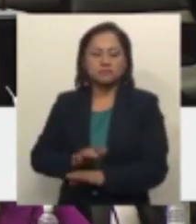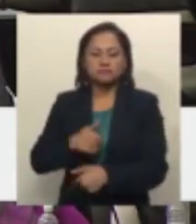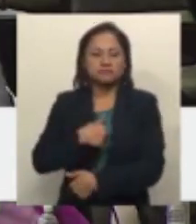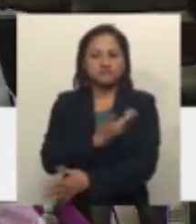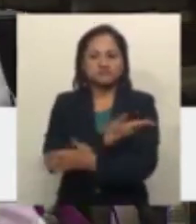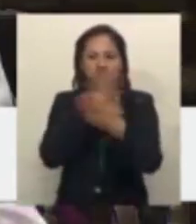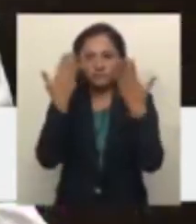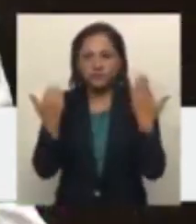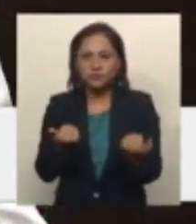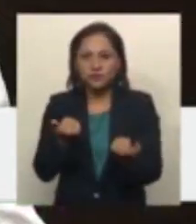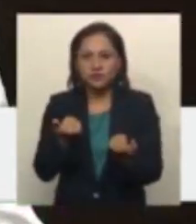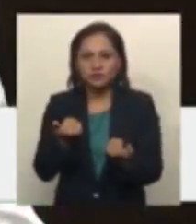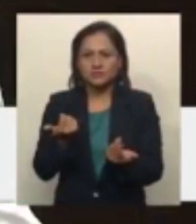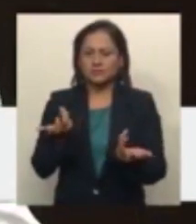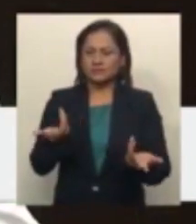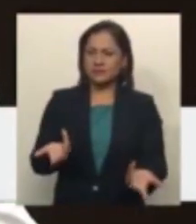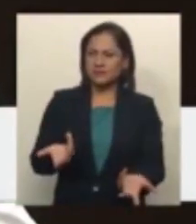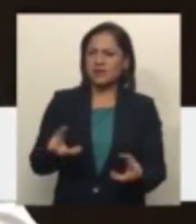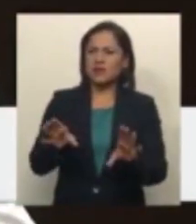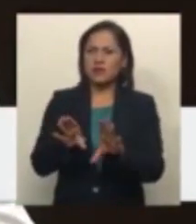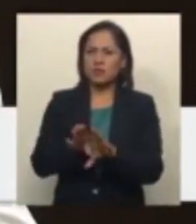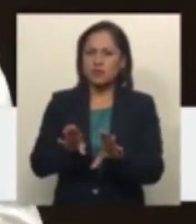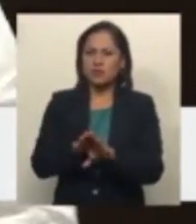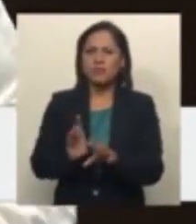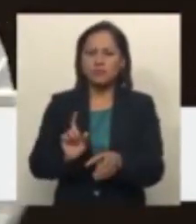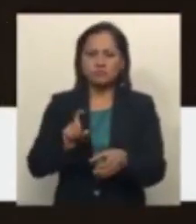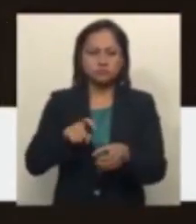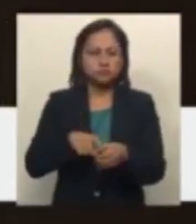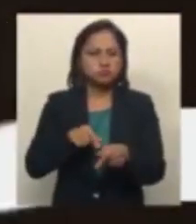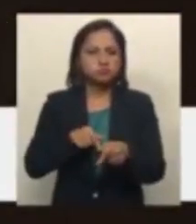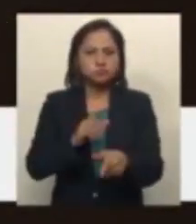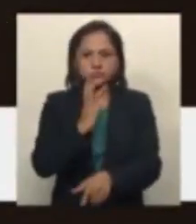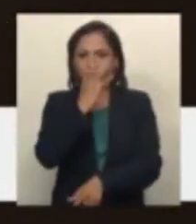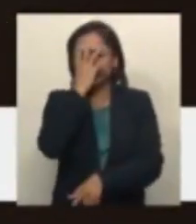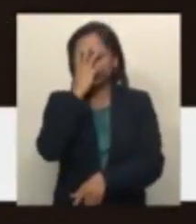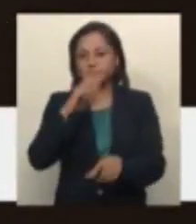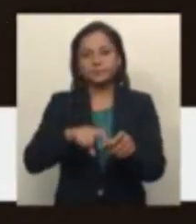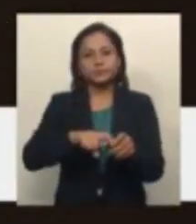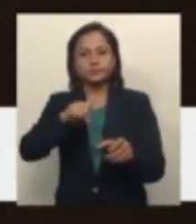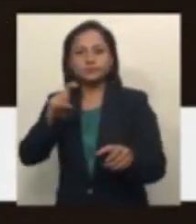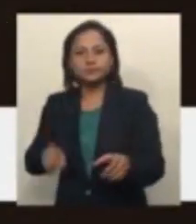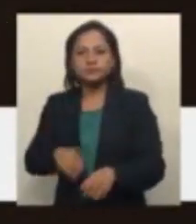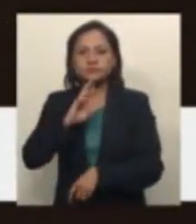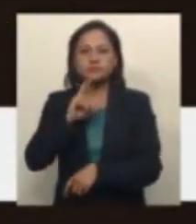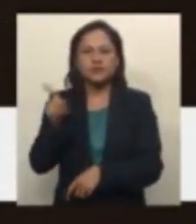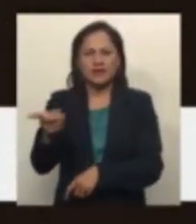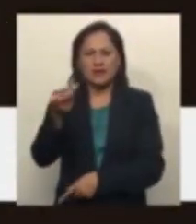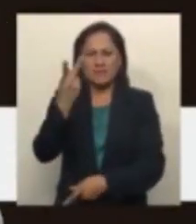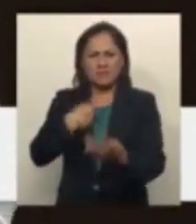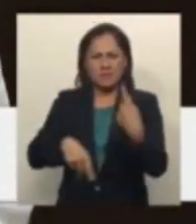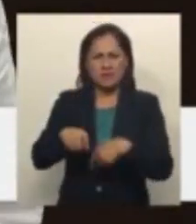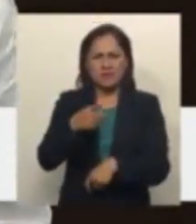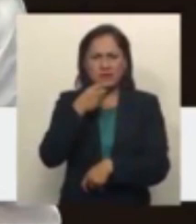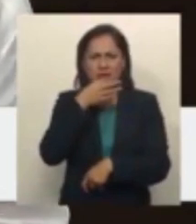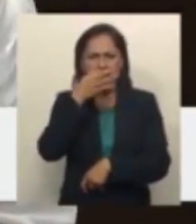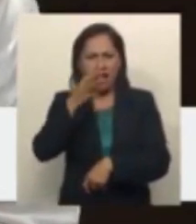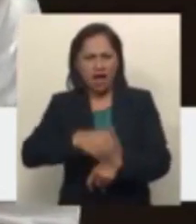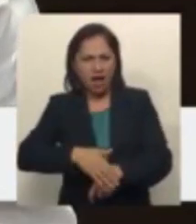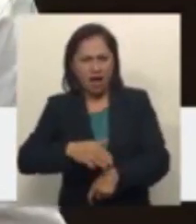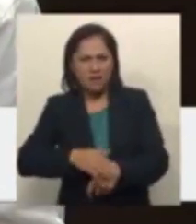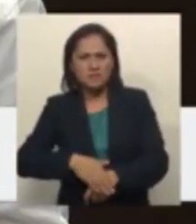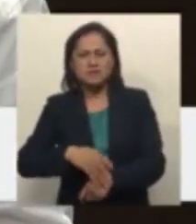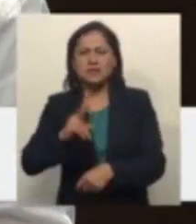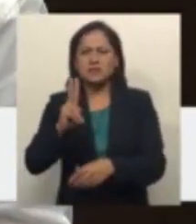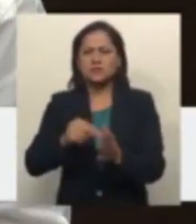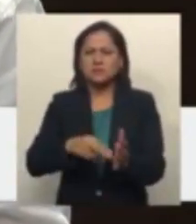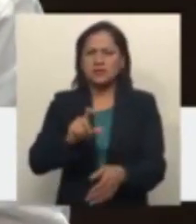da vergüenza estar en esas opciones políticas, que además vienen aquí a espantarnos que en 2021 van a ser opción.